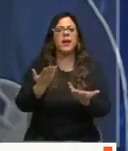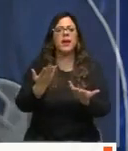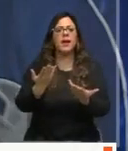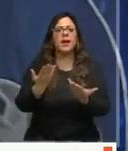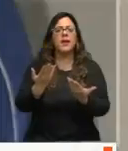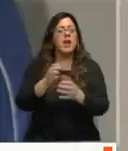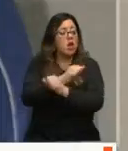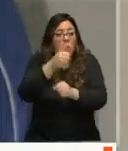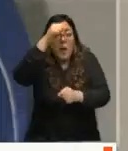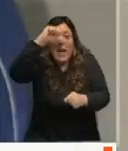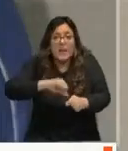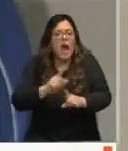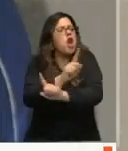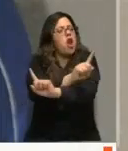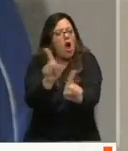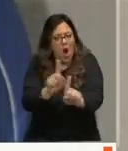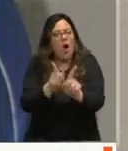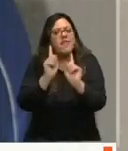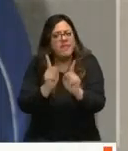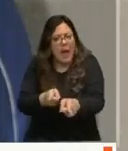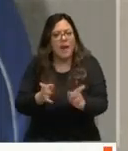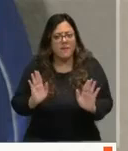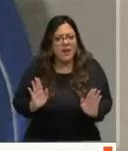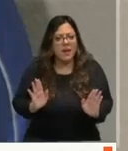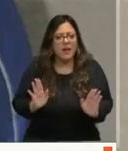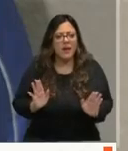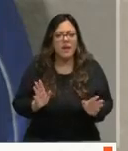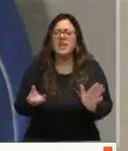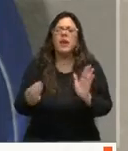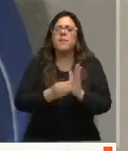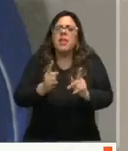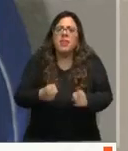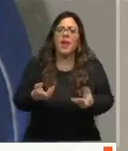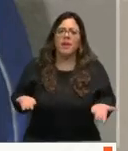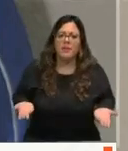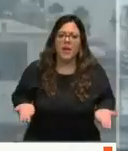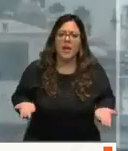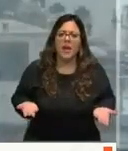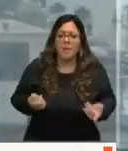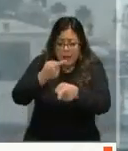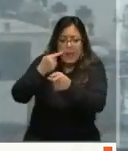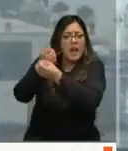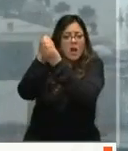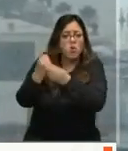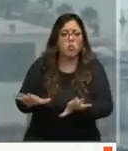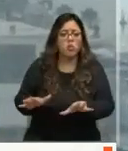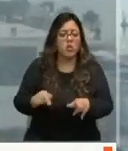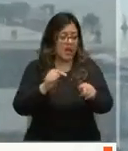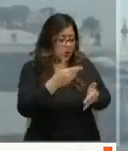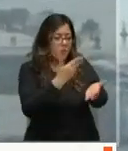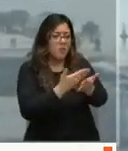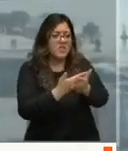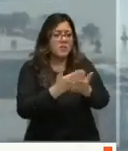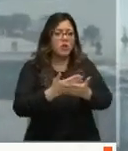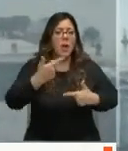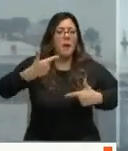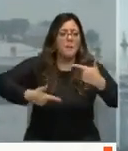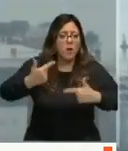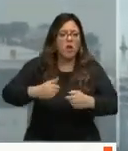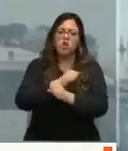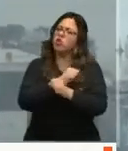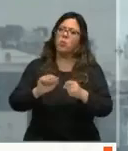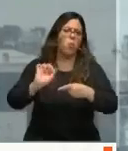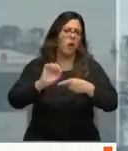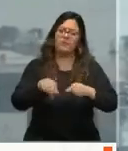deberá responder. ¿Qué más tiene que ocurrir para que renuncie? Es un aprovechamiento político